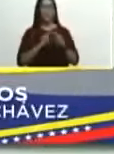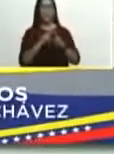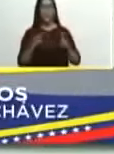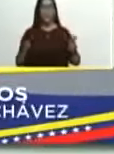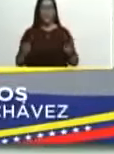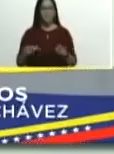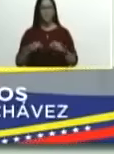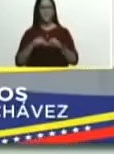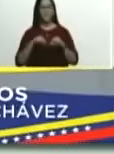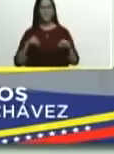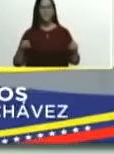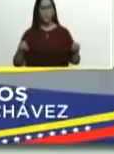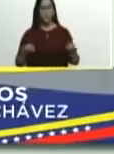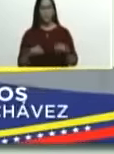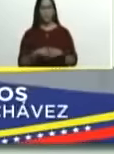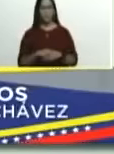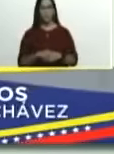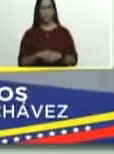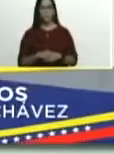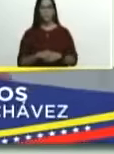el territorio,